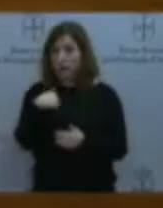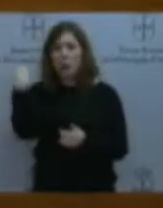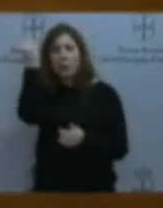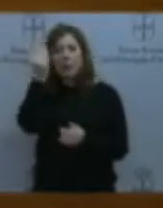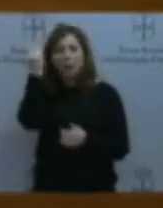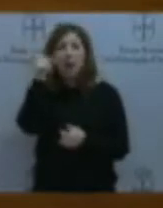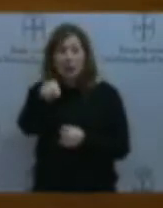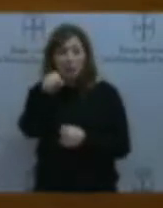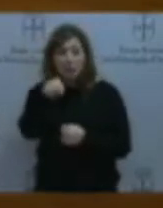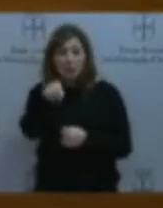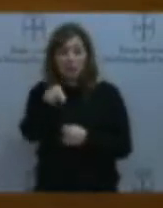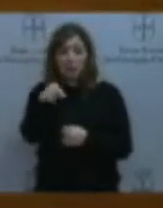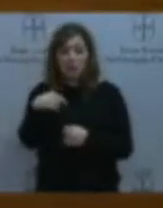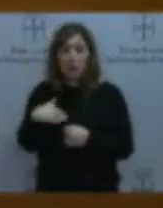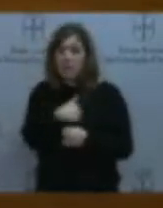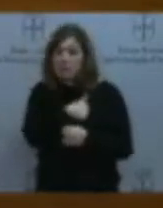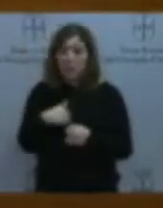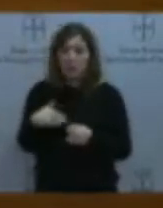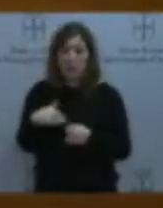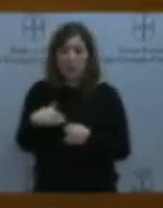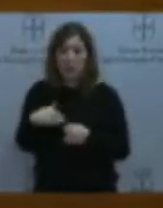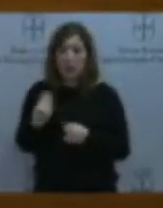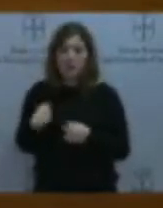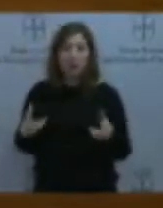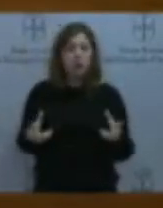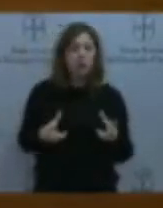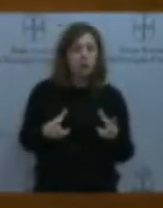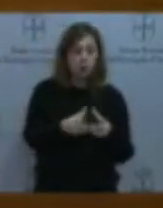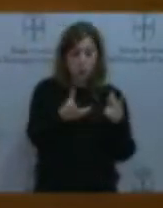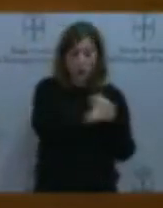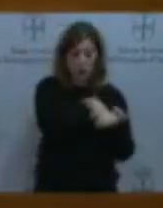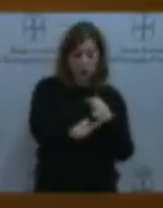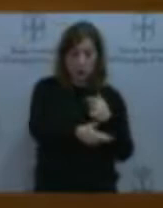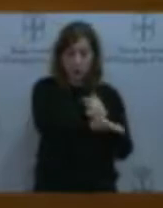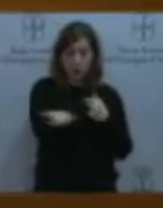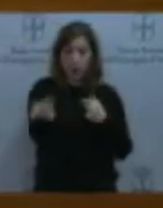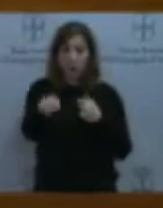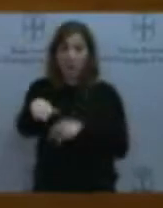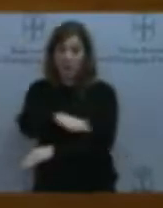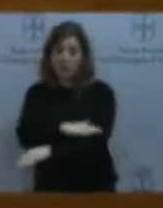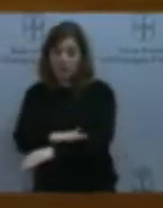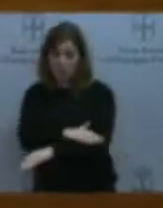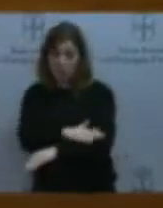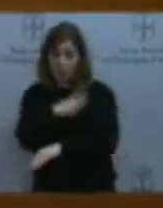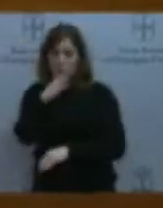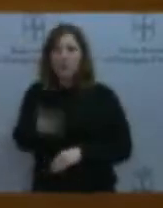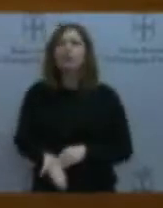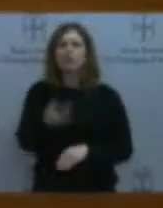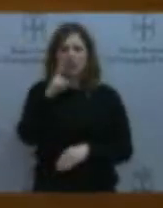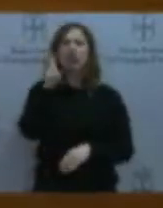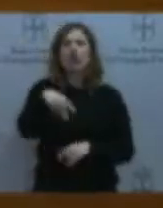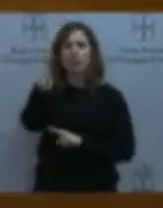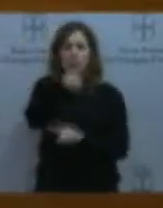papel en esa dialéctica entre sociedad civil y Estado, ¿no? Tan importante es el reconocimiento del